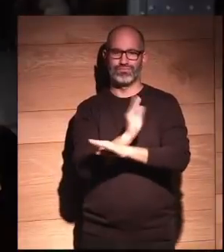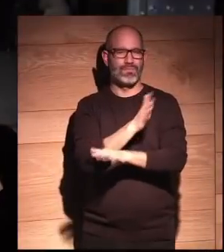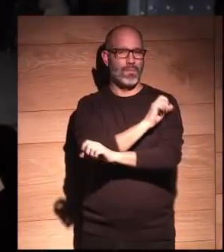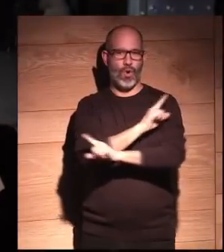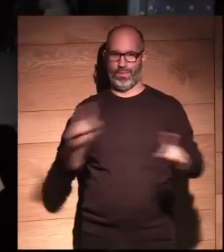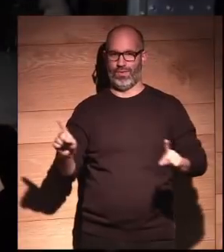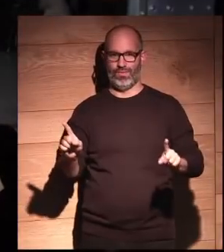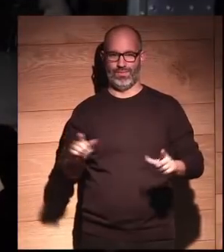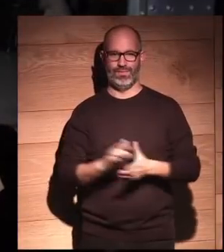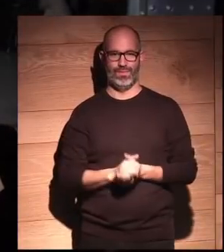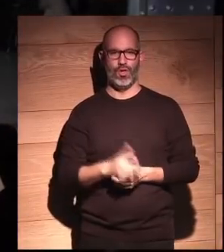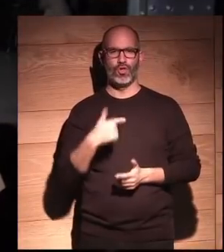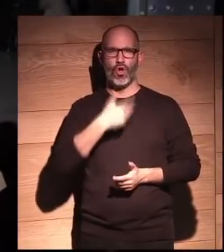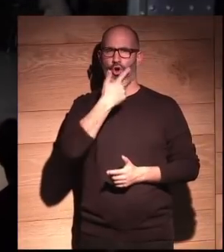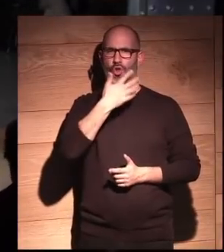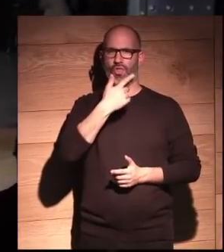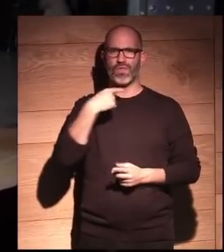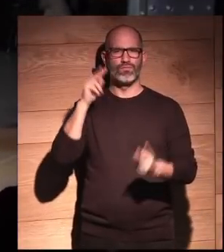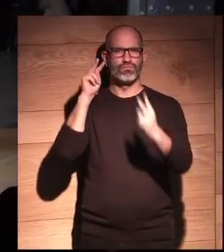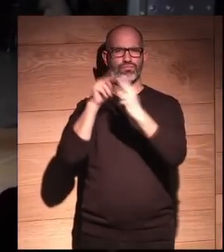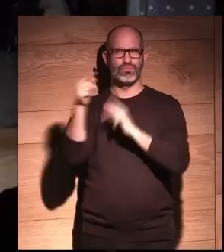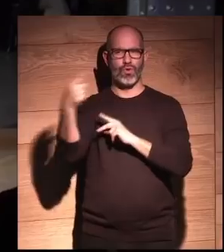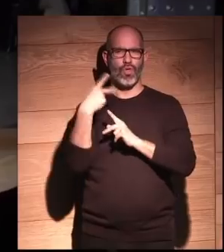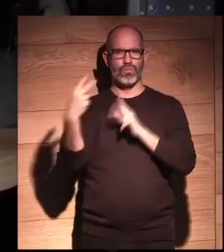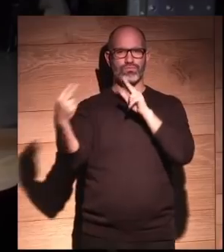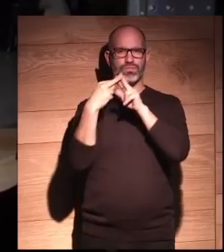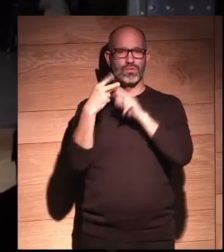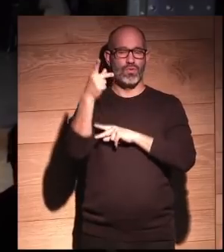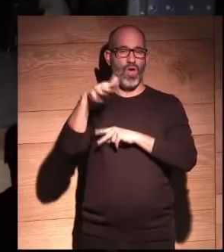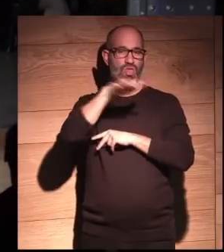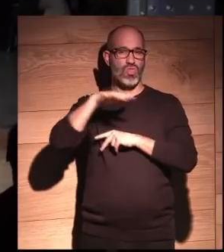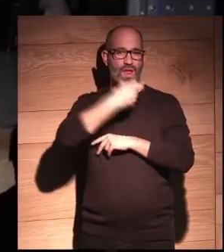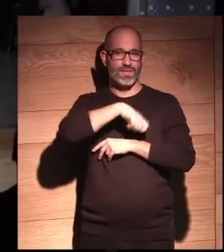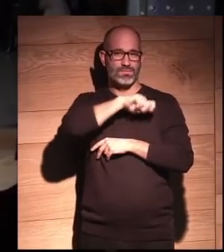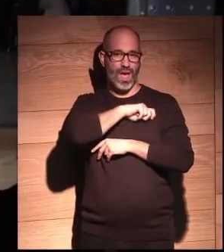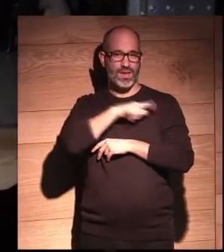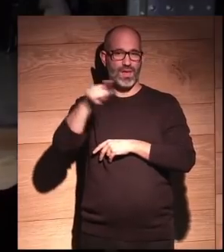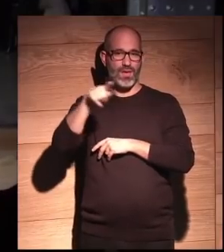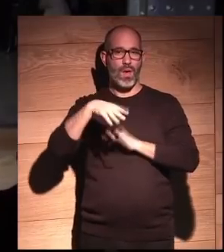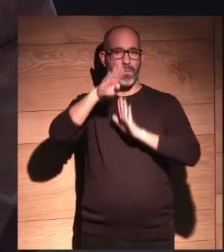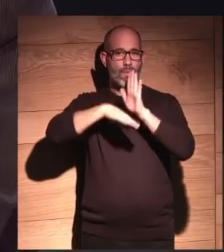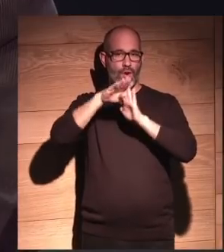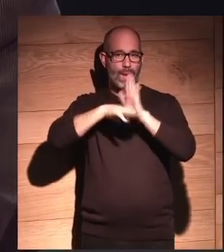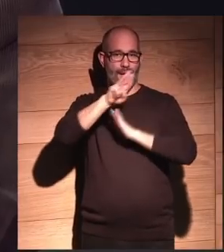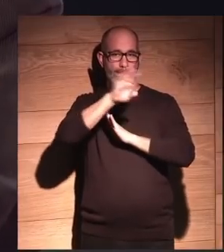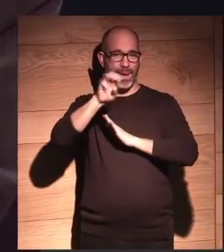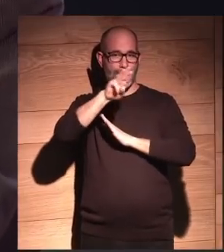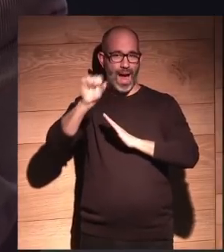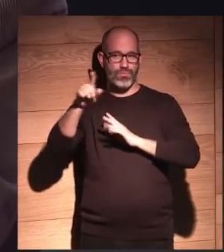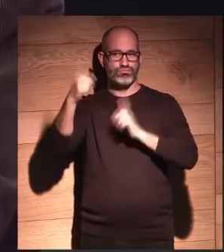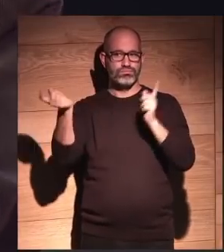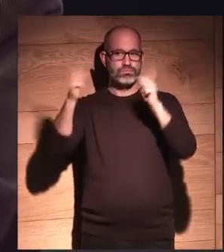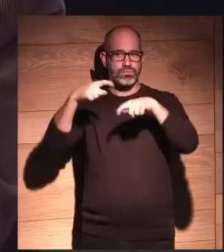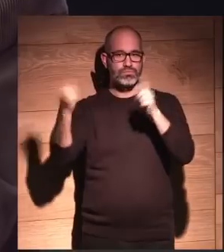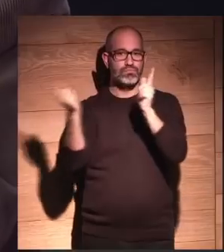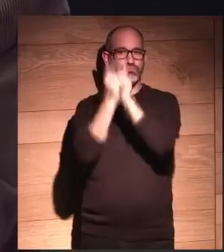Bueno, yo conocí a Emilio en el lugar de reunión más interesante de España, que es el programa de Pepa. ¿Y por